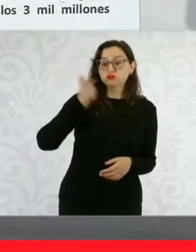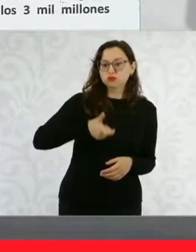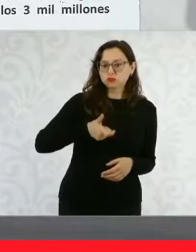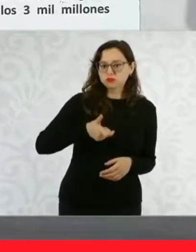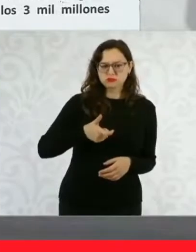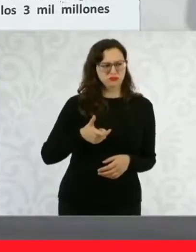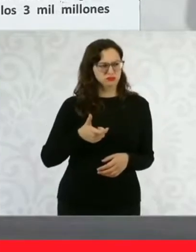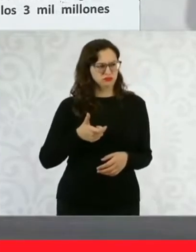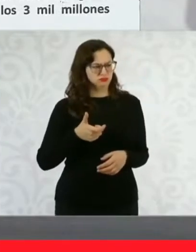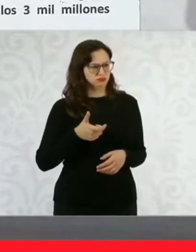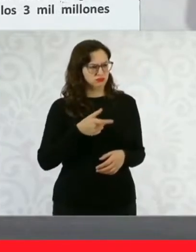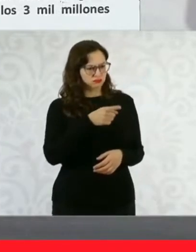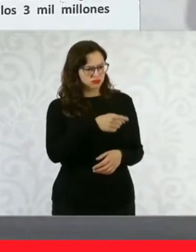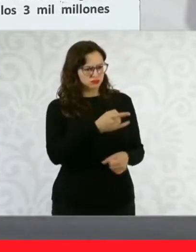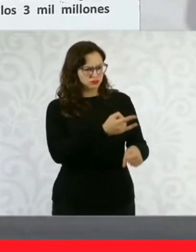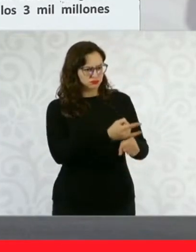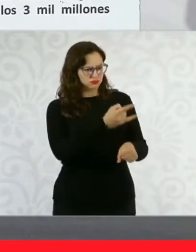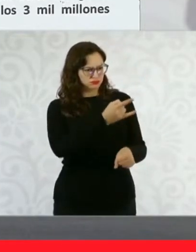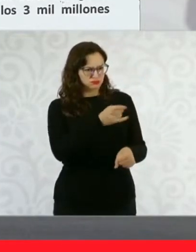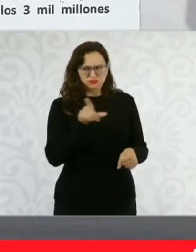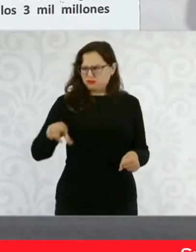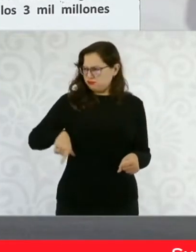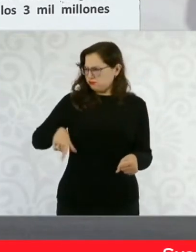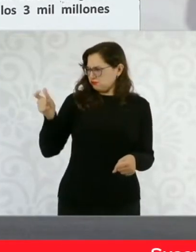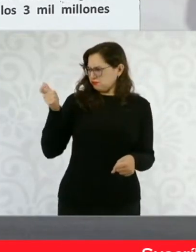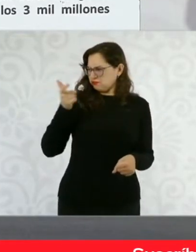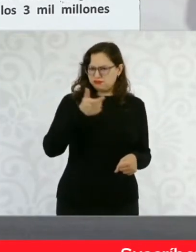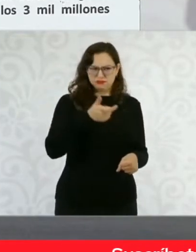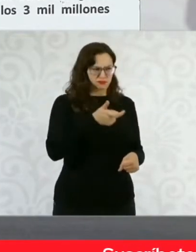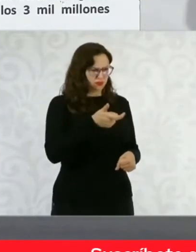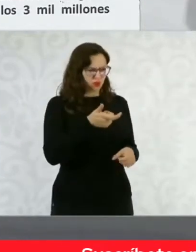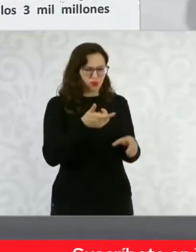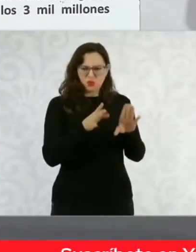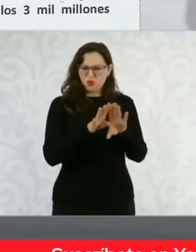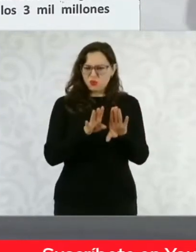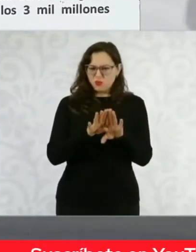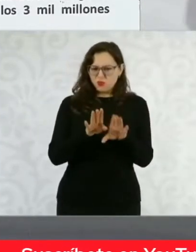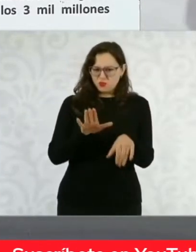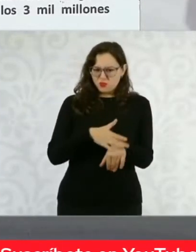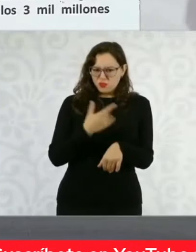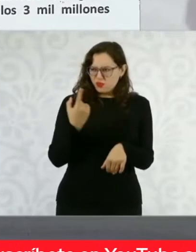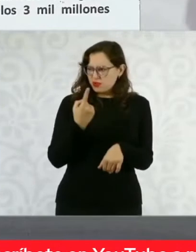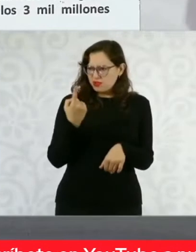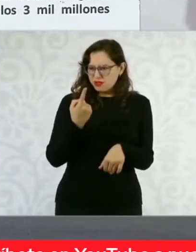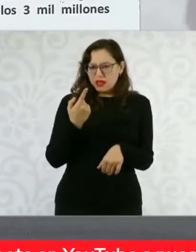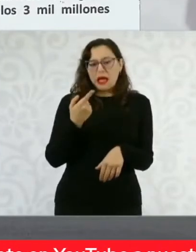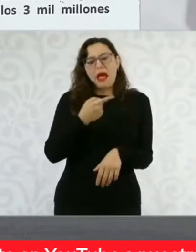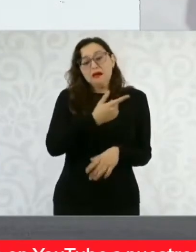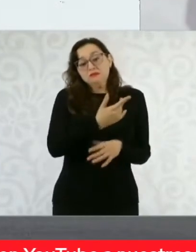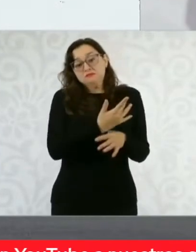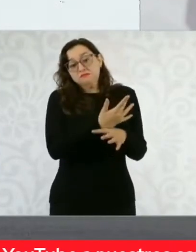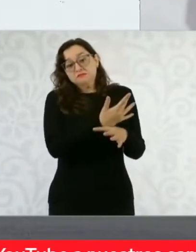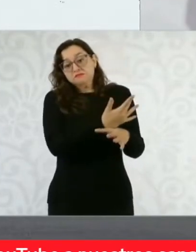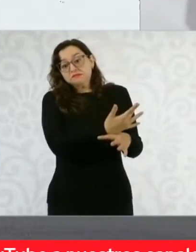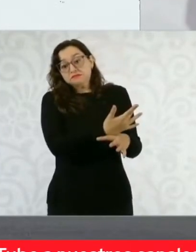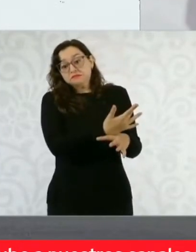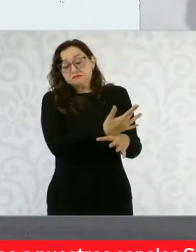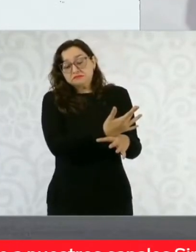y que obra en la carpeta de investigación es el siguiente que les vamos a poner a su consideración.